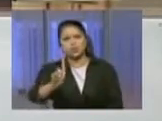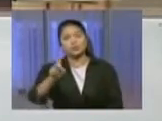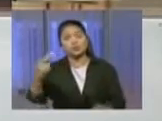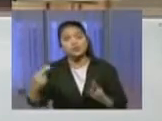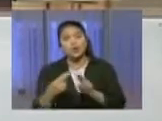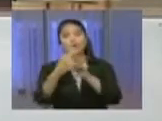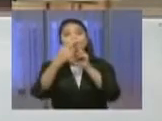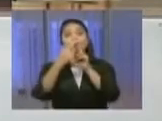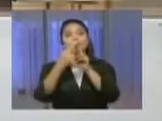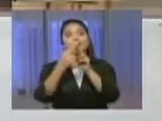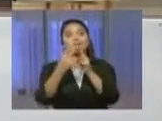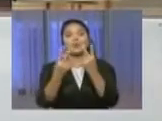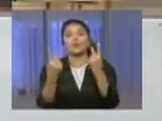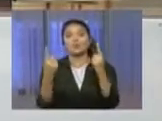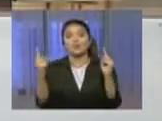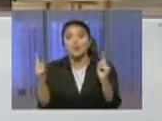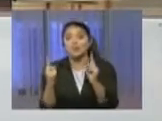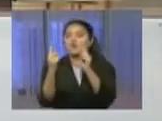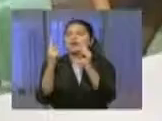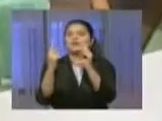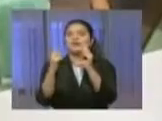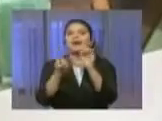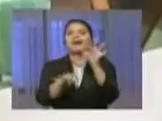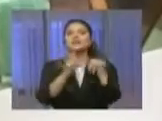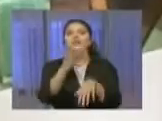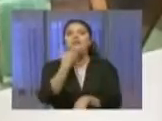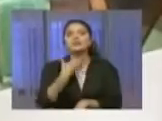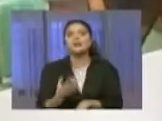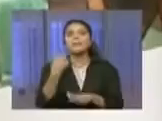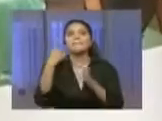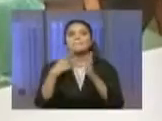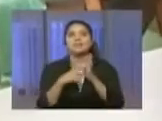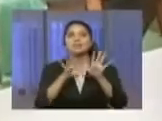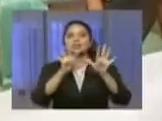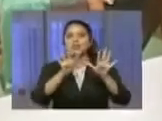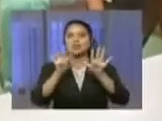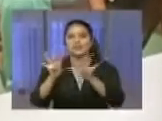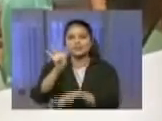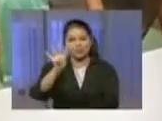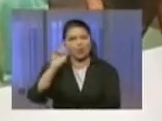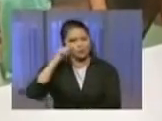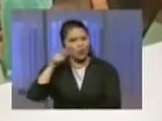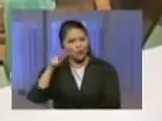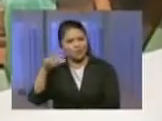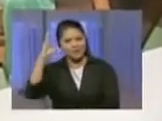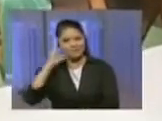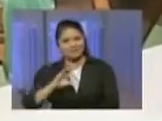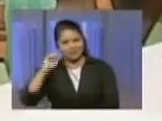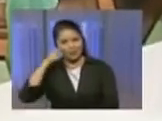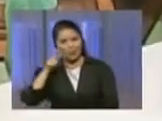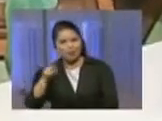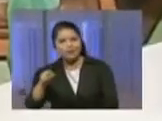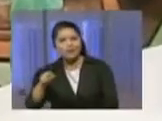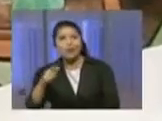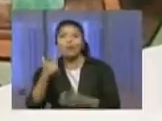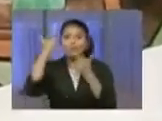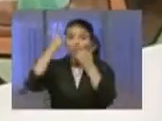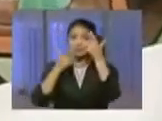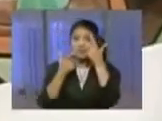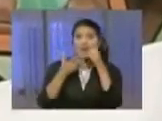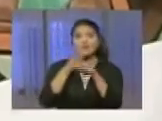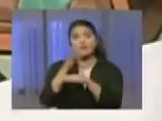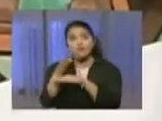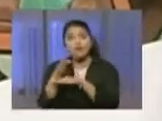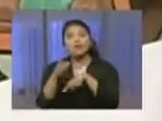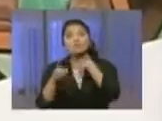dos 14 de diciembre te acuerdas verdad cuando el comandante Chávez fue y después